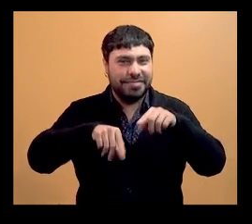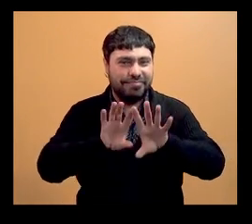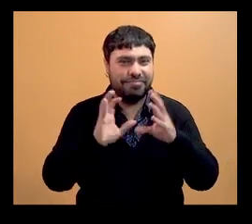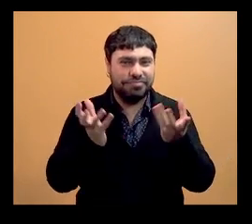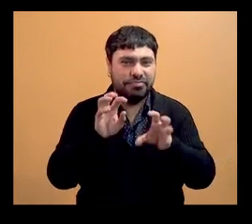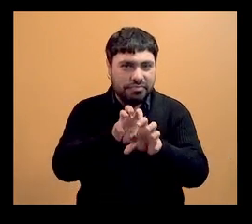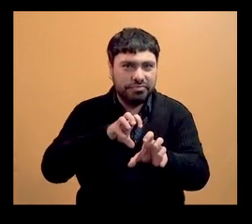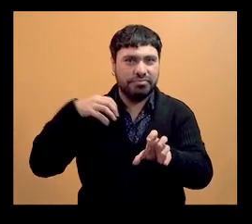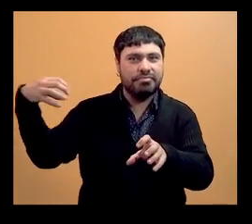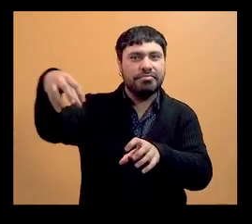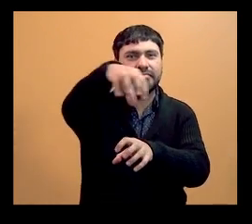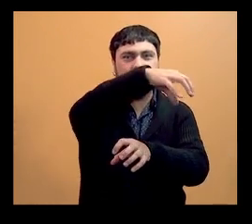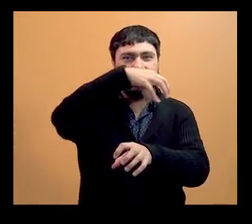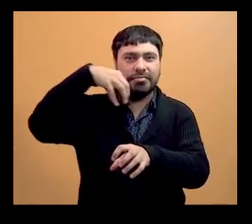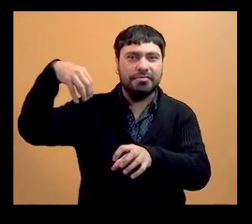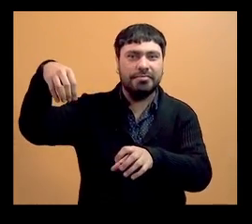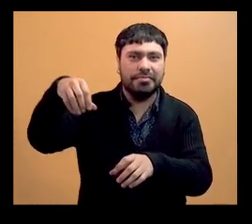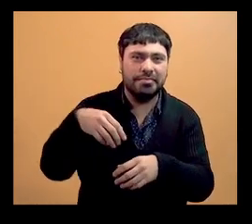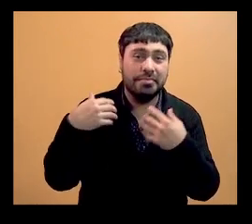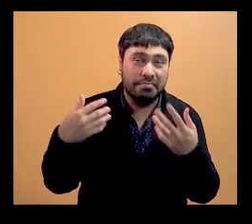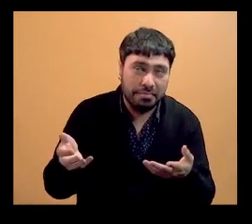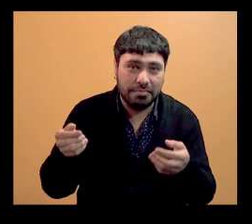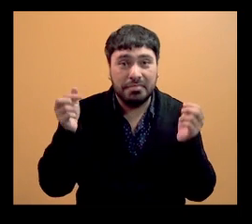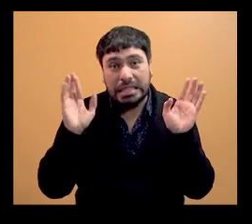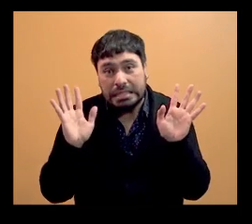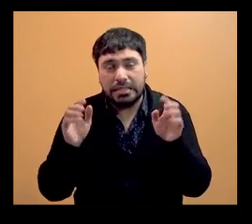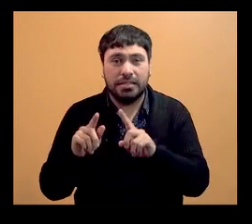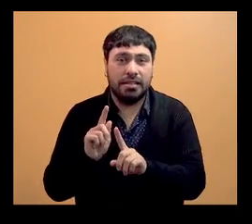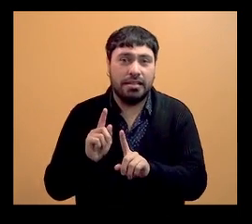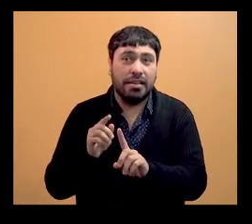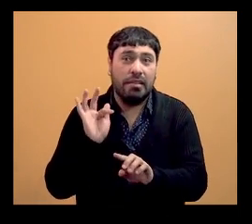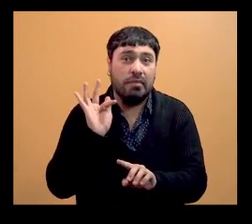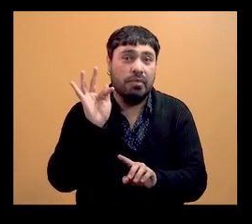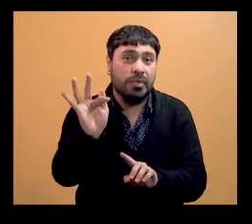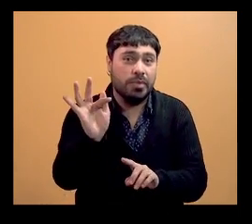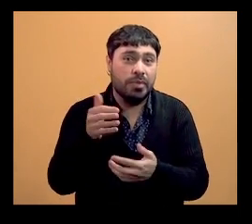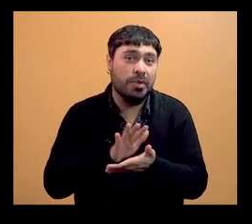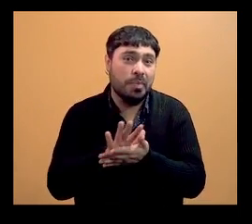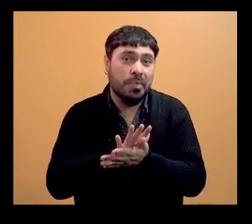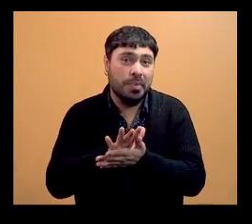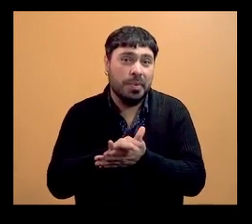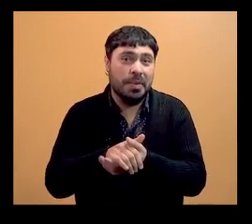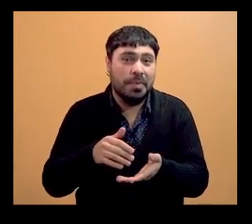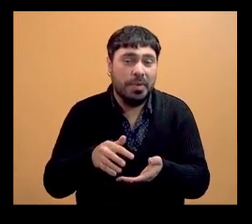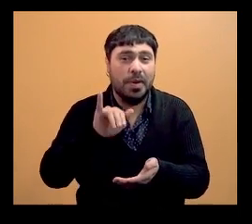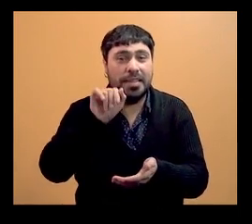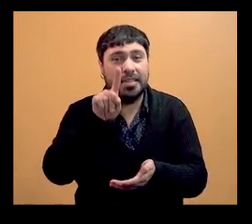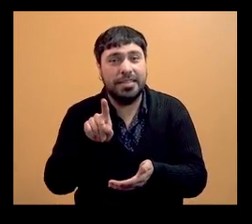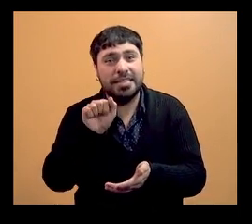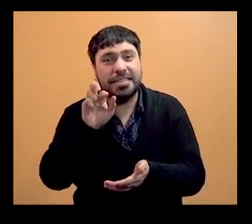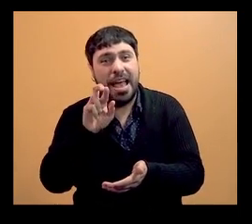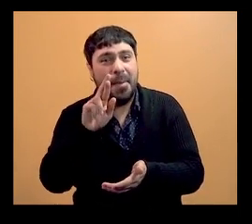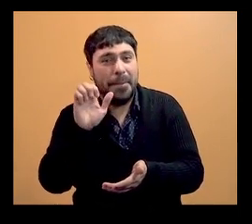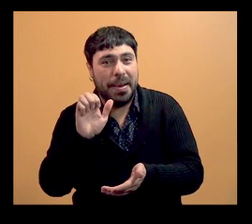vez algún día cercano las ISAPRES tengan que cubrir la transferencia en cohete de uno de nosotros a la órbita terrestre, así que teman